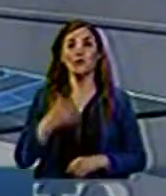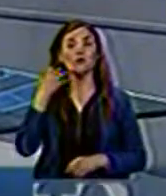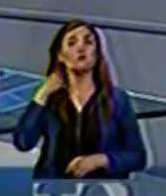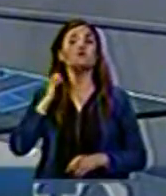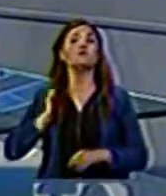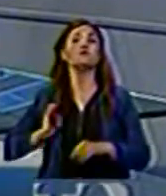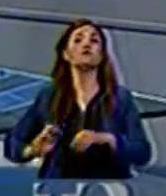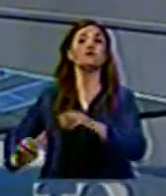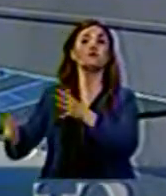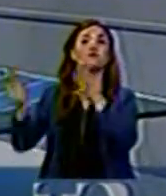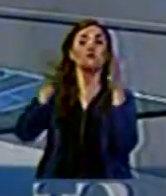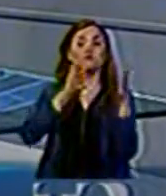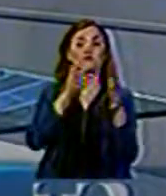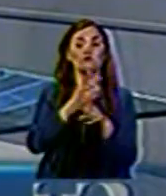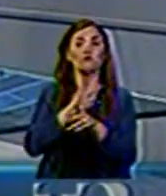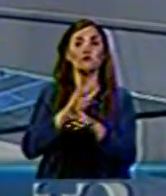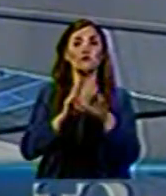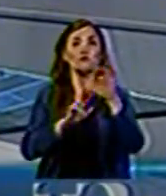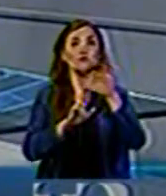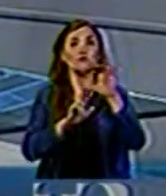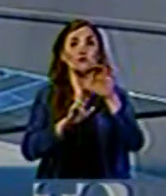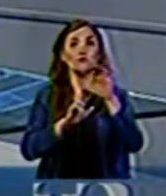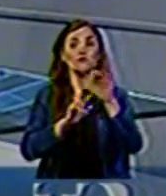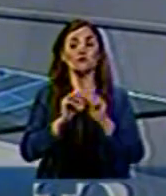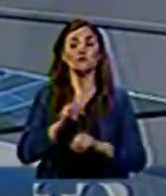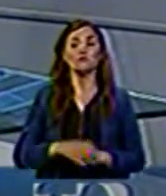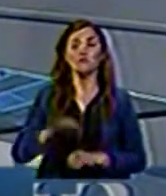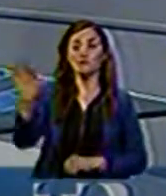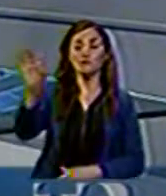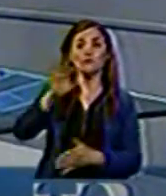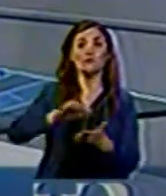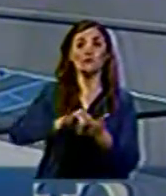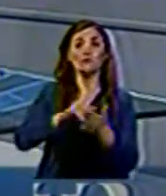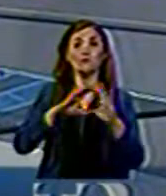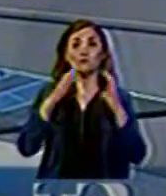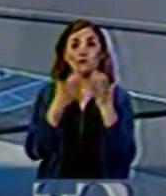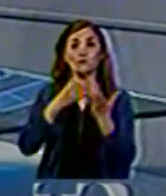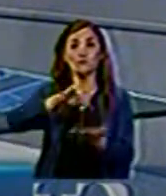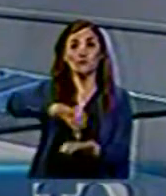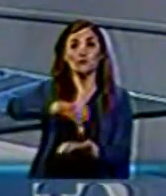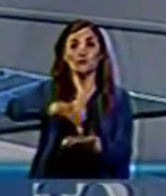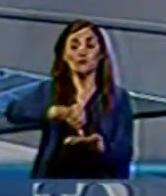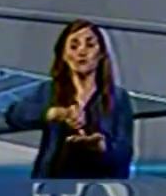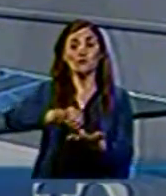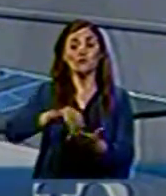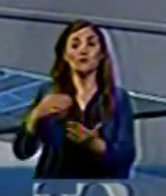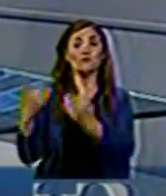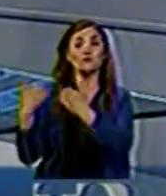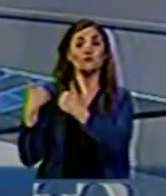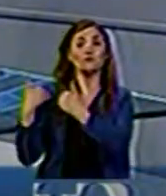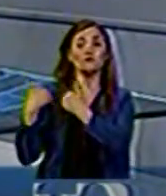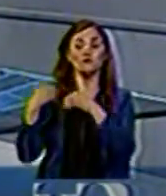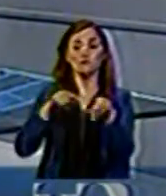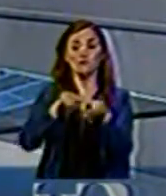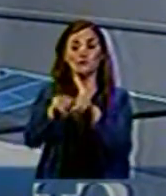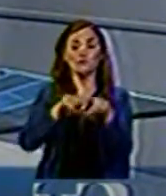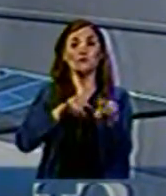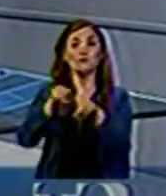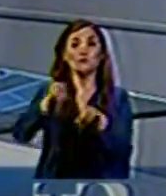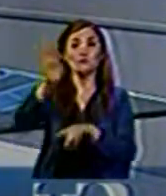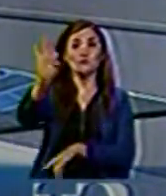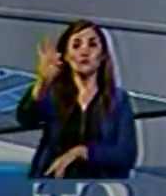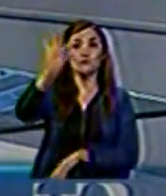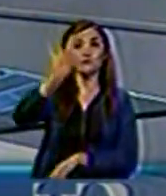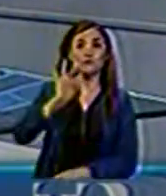El Consejo de Participación Transitorio eligió a los miembros de la Comisión Ciudadana que desarrollará el concurso de